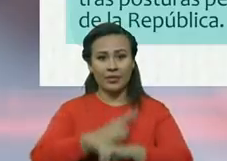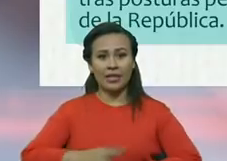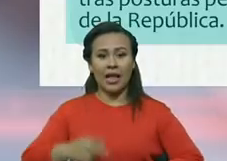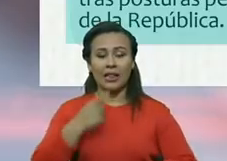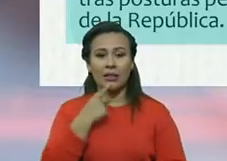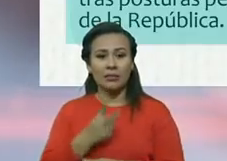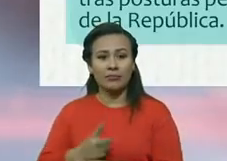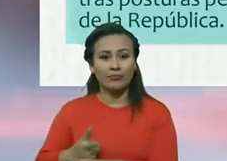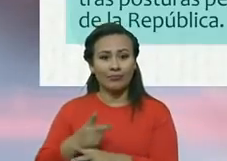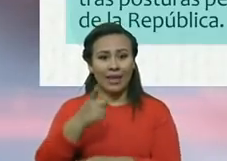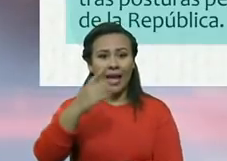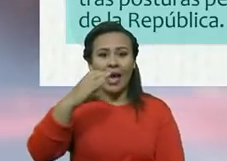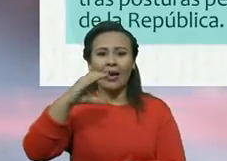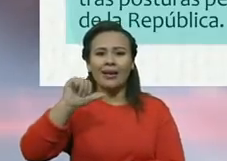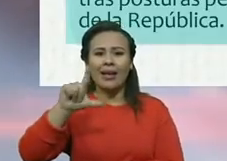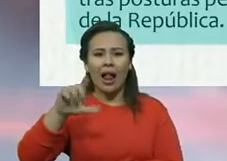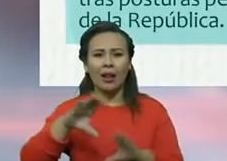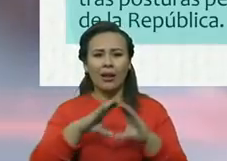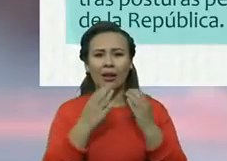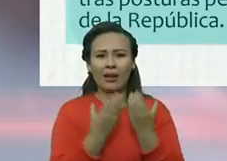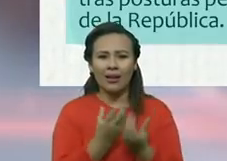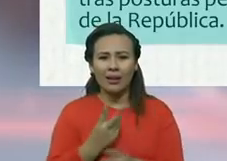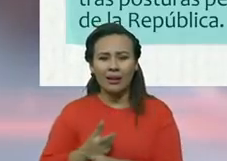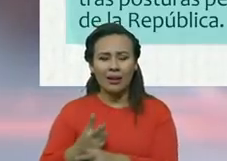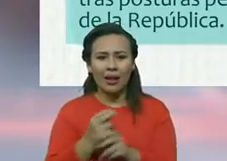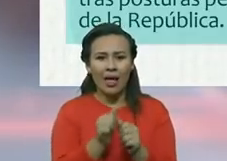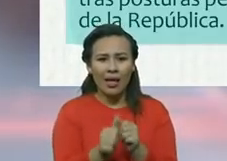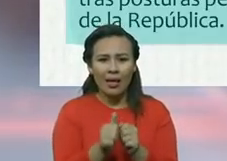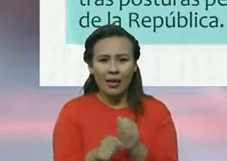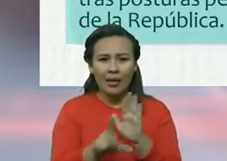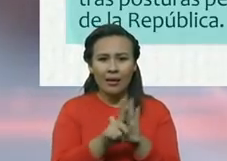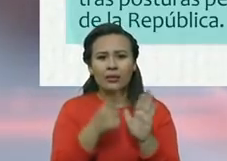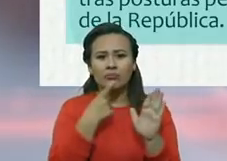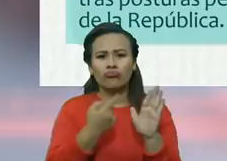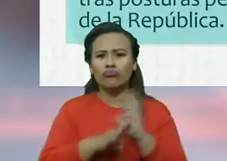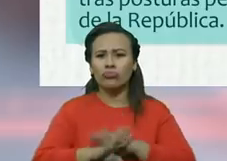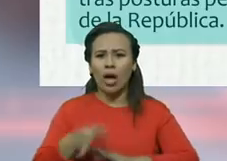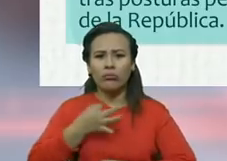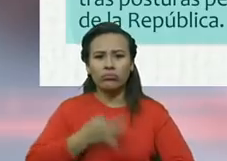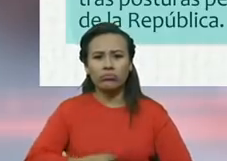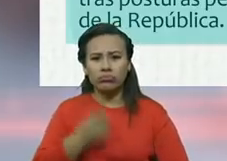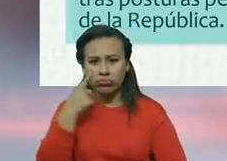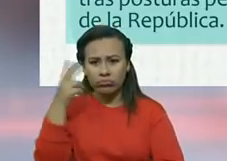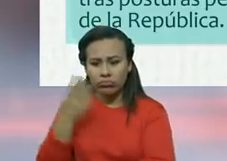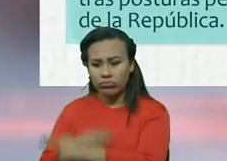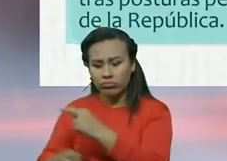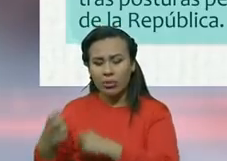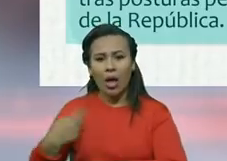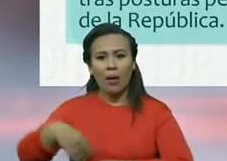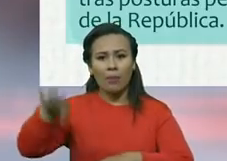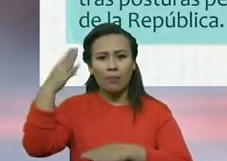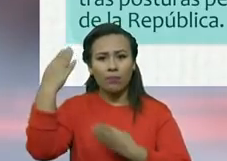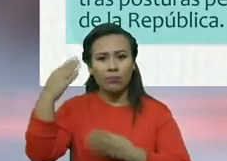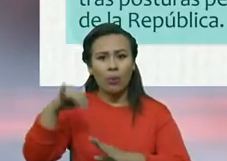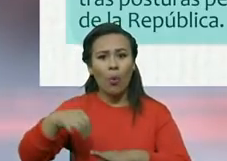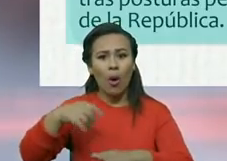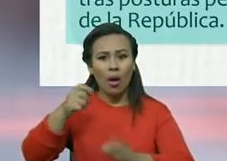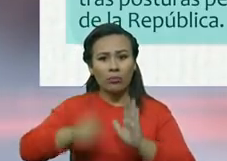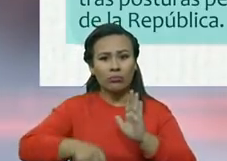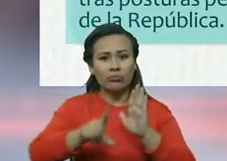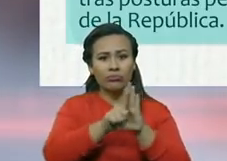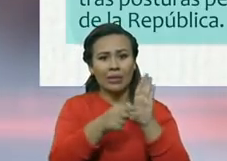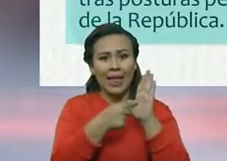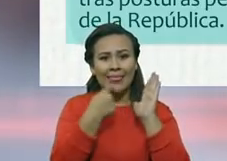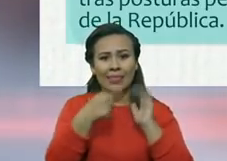comunicado menciona que el CAL cumple con la formalidad prevista en nuestro ordenamiento jurídico, como corresponde en un estado